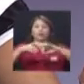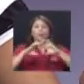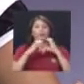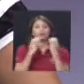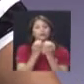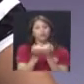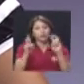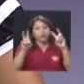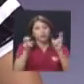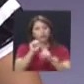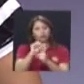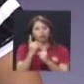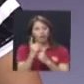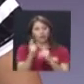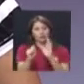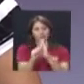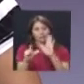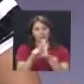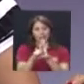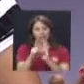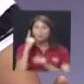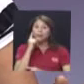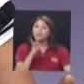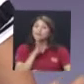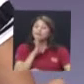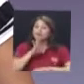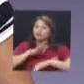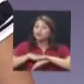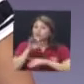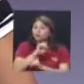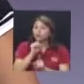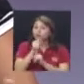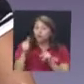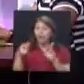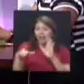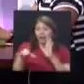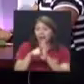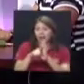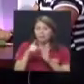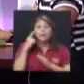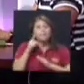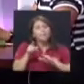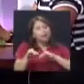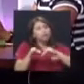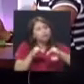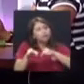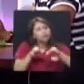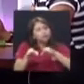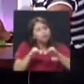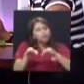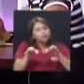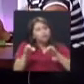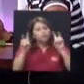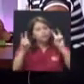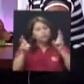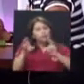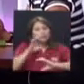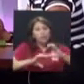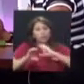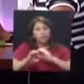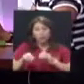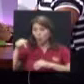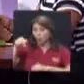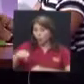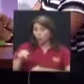legislativa para realizar las implicaciones legales y para aclarar los argumentos científicos contamos hoy con dos invitadas